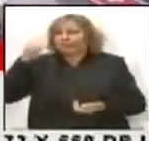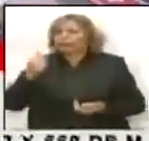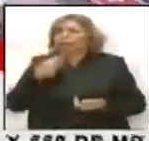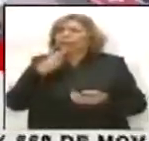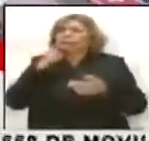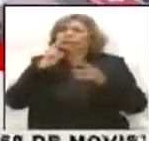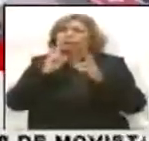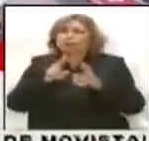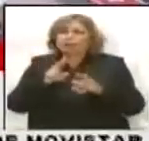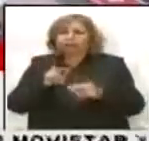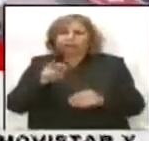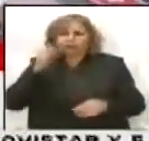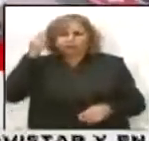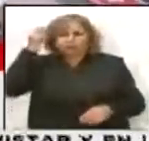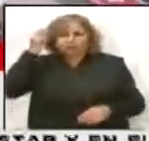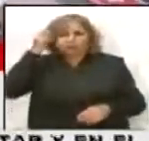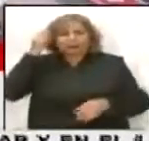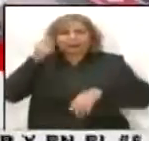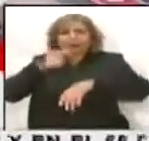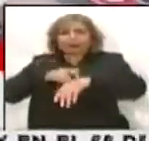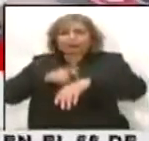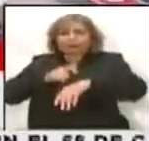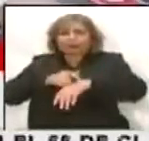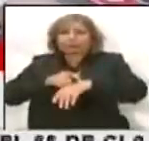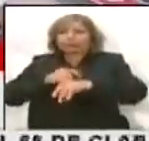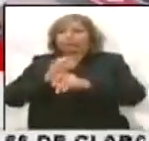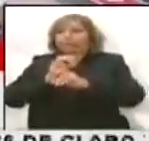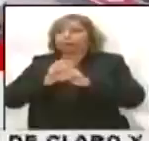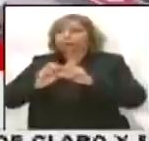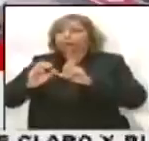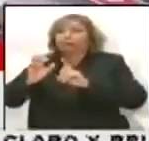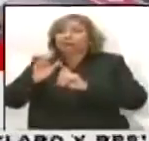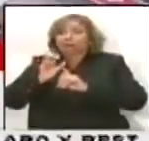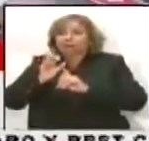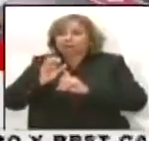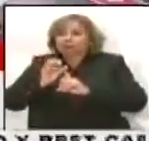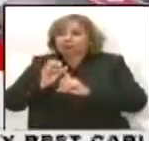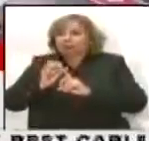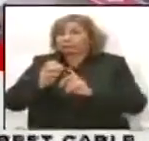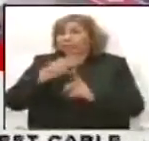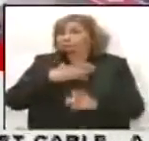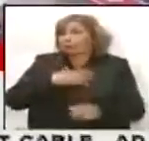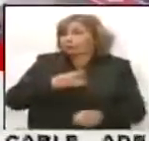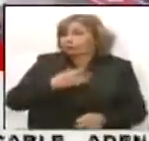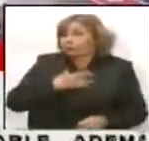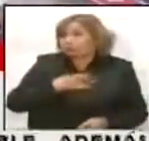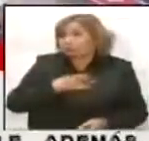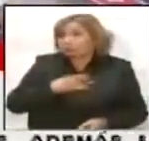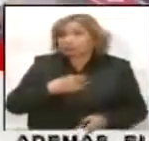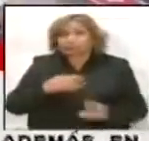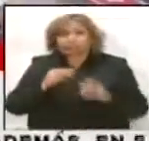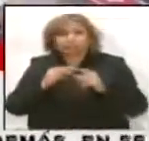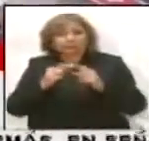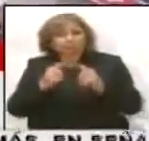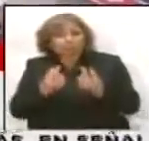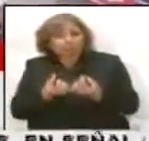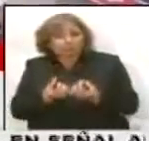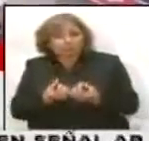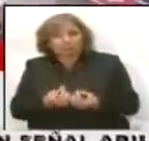responda a intereses políticos temporales o coyunturales, que no responda a lo que le gusta a un congresista o a lo que le gusta a